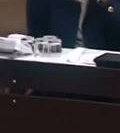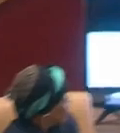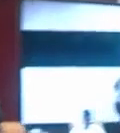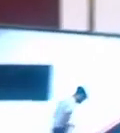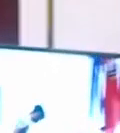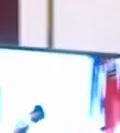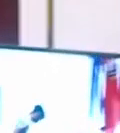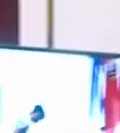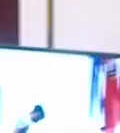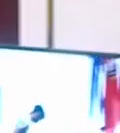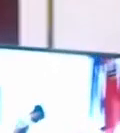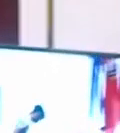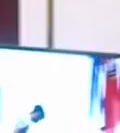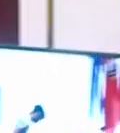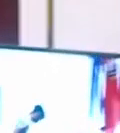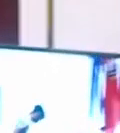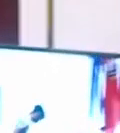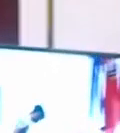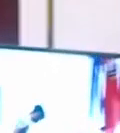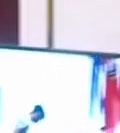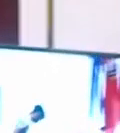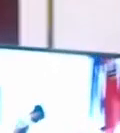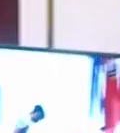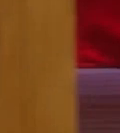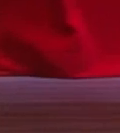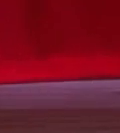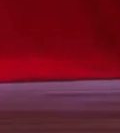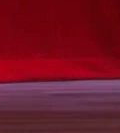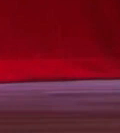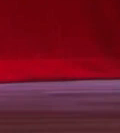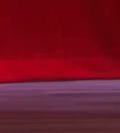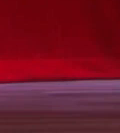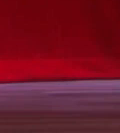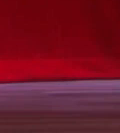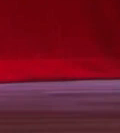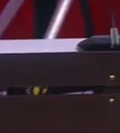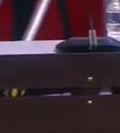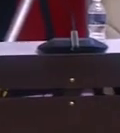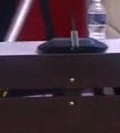Thank you.